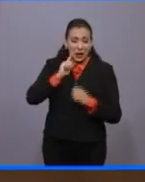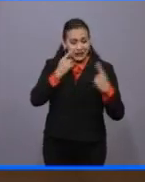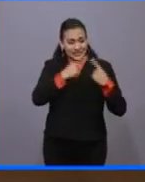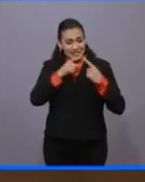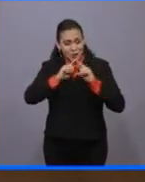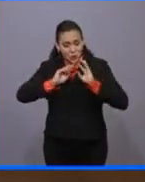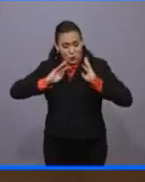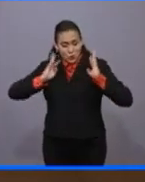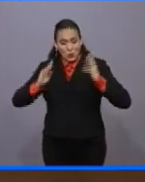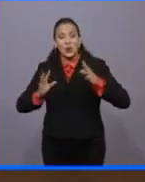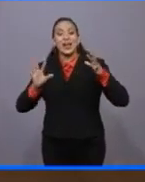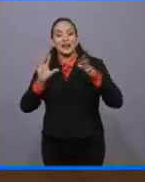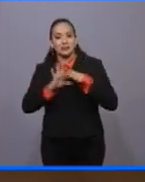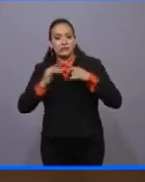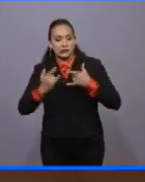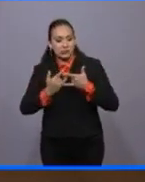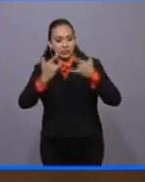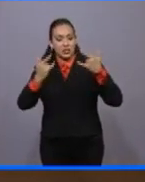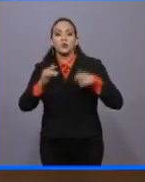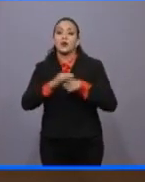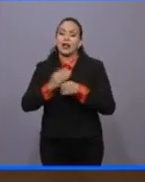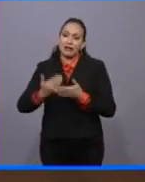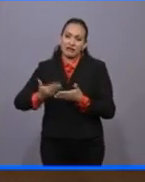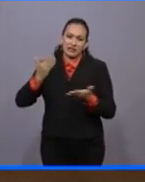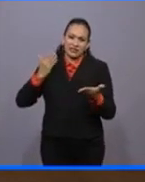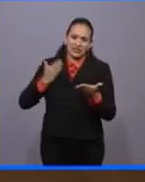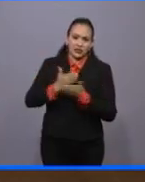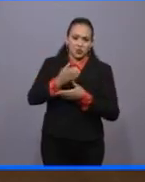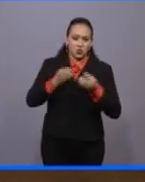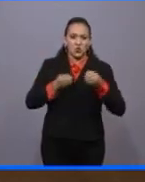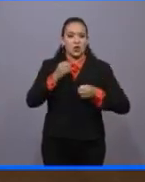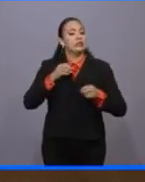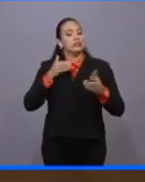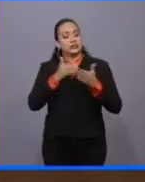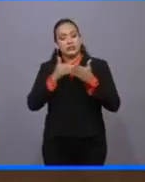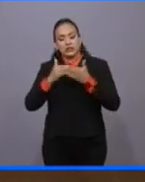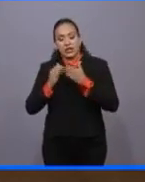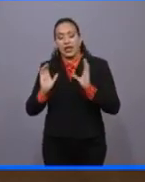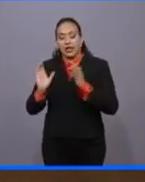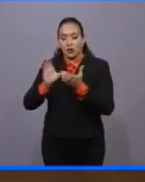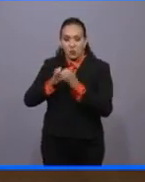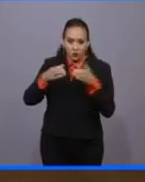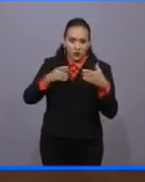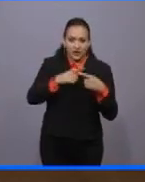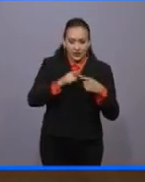barreras para ejercer cargos vinculados a la impartición de justicia en sus respectivas